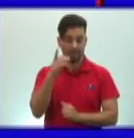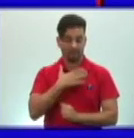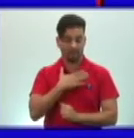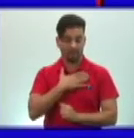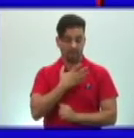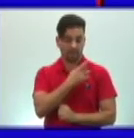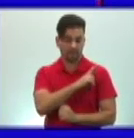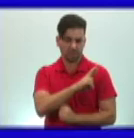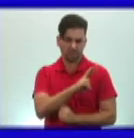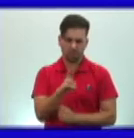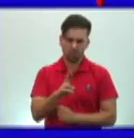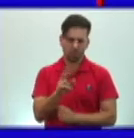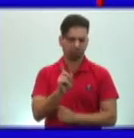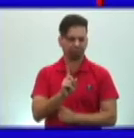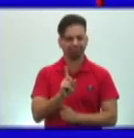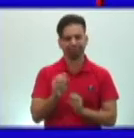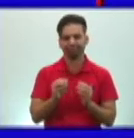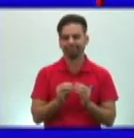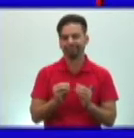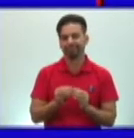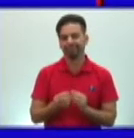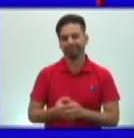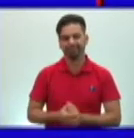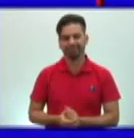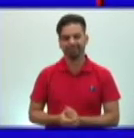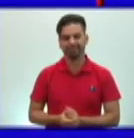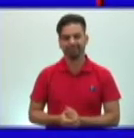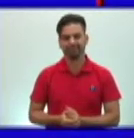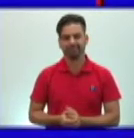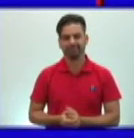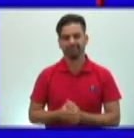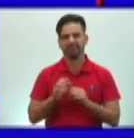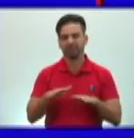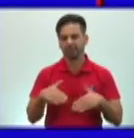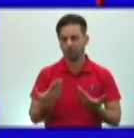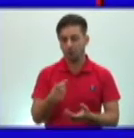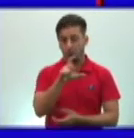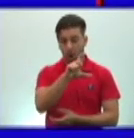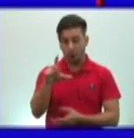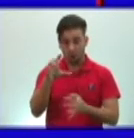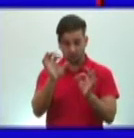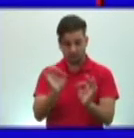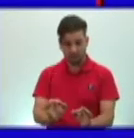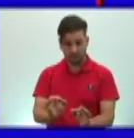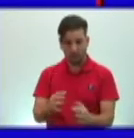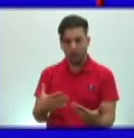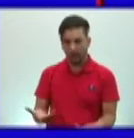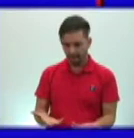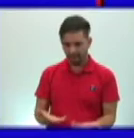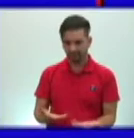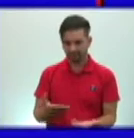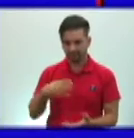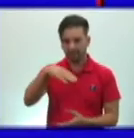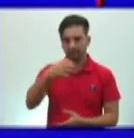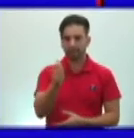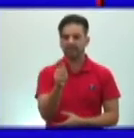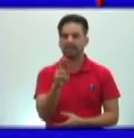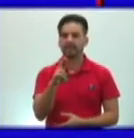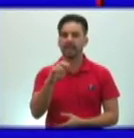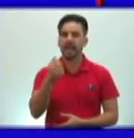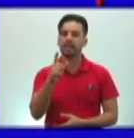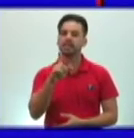en términos generales. Por lo tanto, ¿qué cosa es el materialismo? El materialismo es también un sistema de